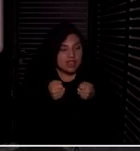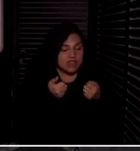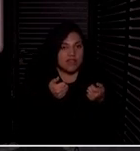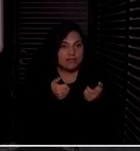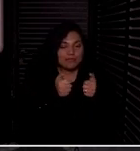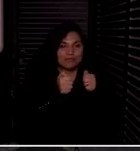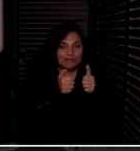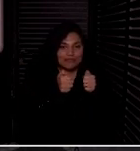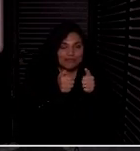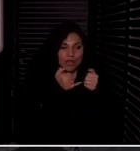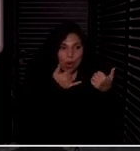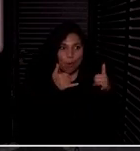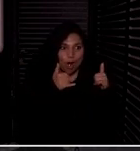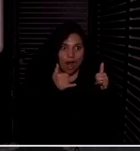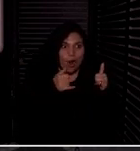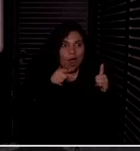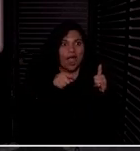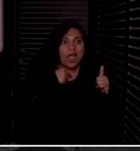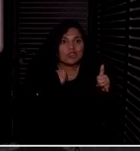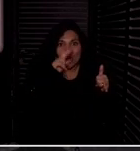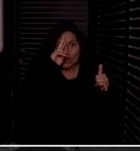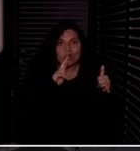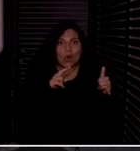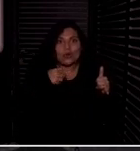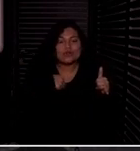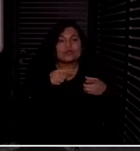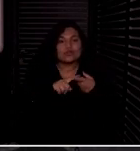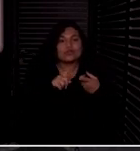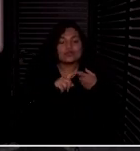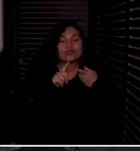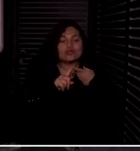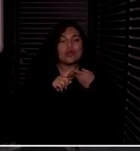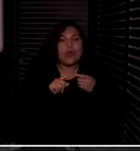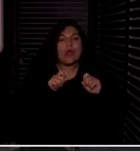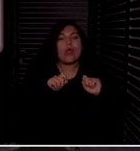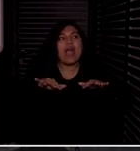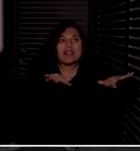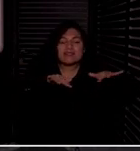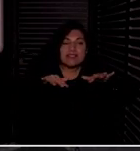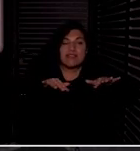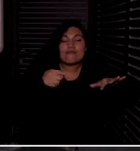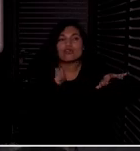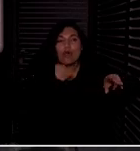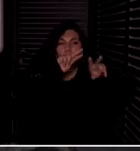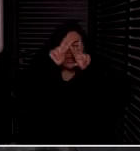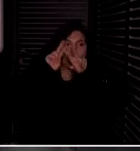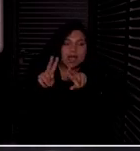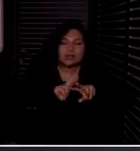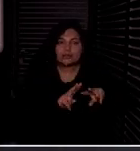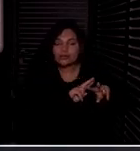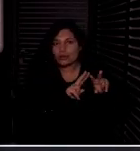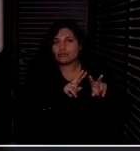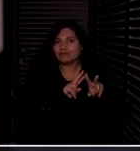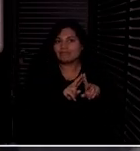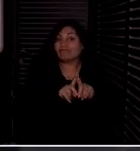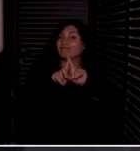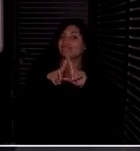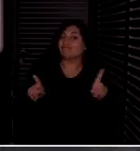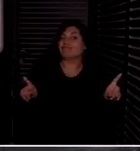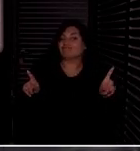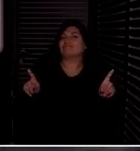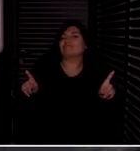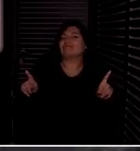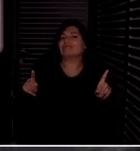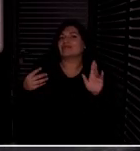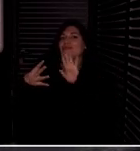activo de despliegue de creatividad, de juego, de construcción, de co-creación, que no está contemplado en ese universo.